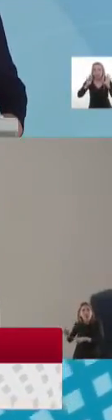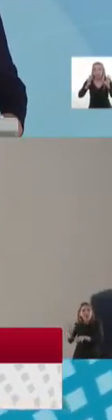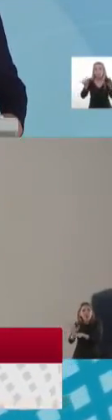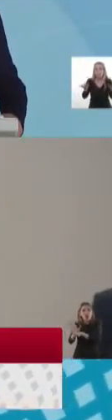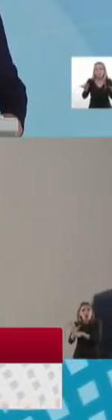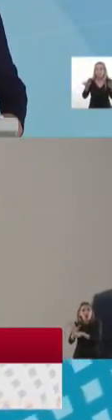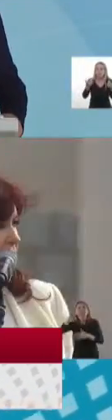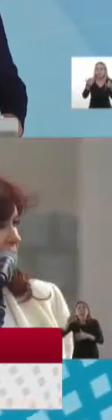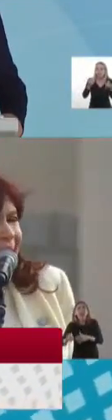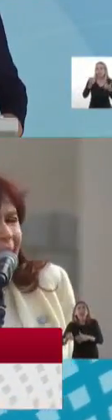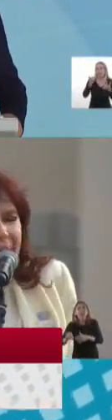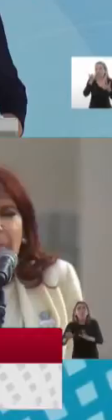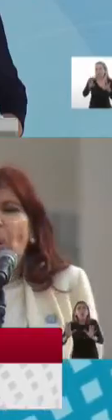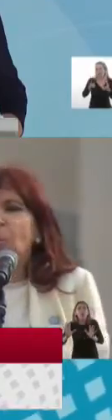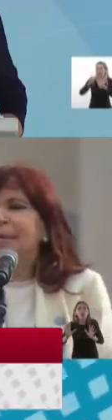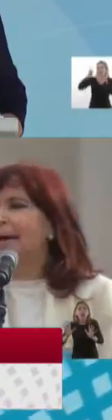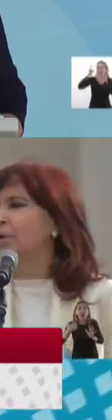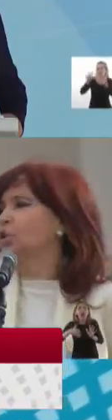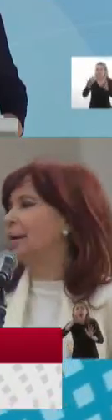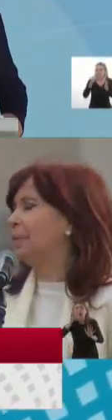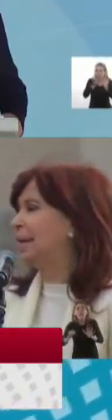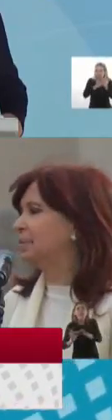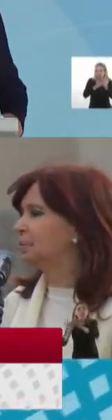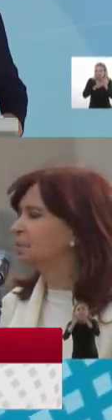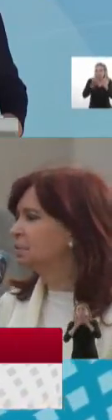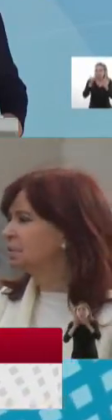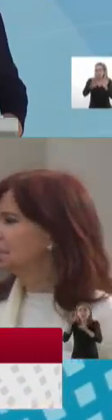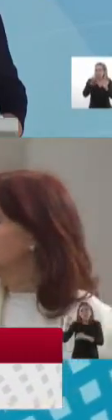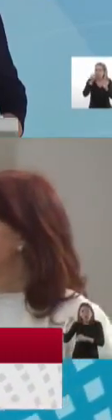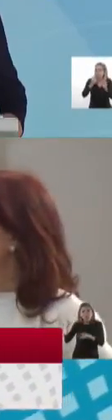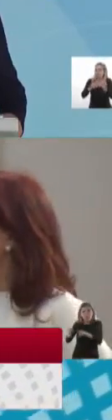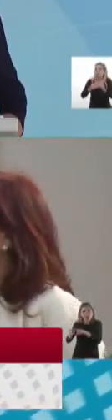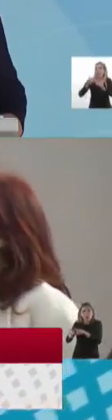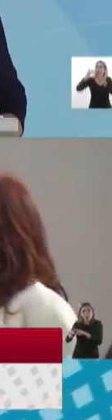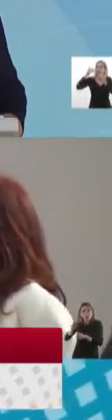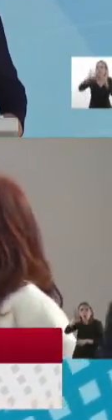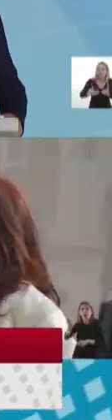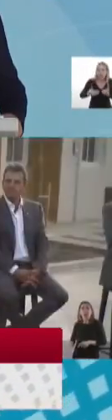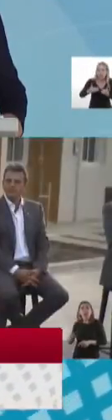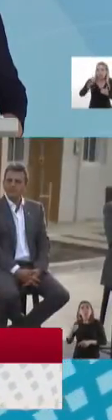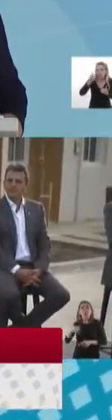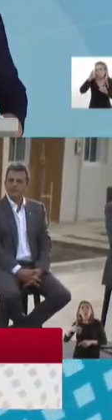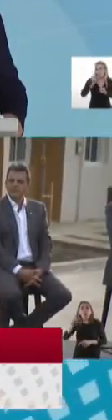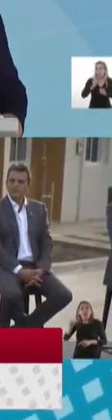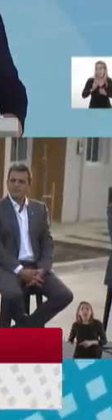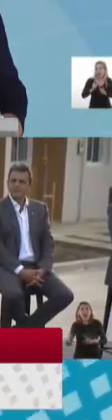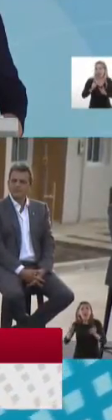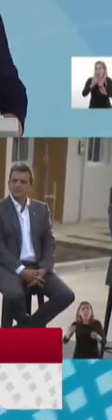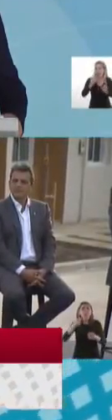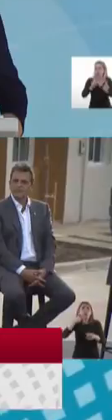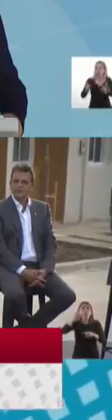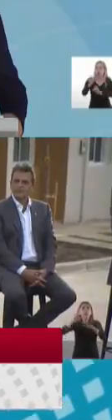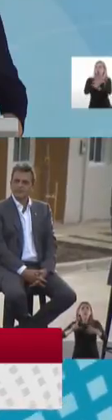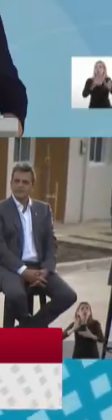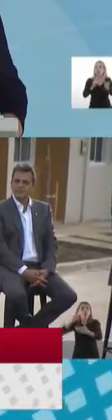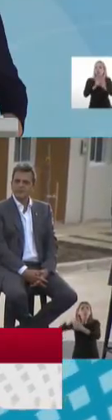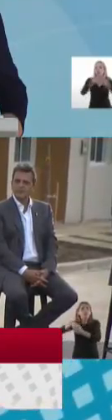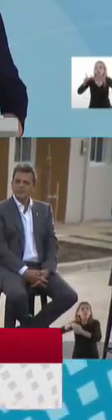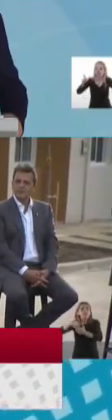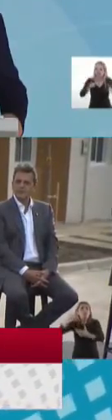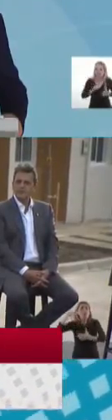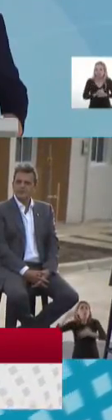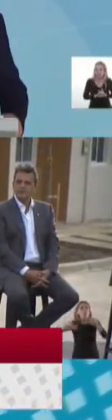de fantasía y estuviera todo disponible y hubiera que atribuirle a cada uno algo falta la noción de que la riqueza hay que